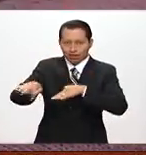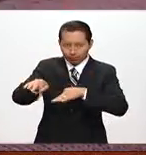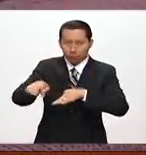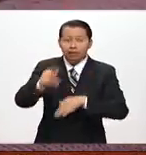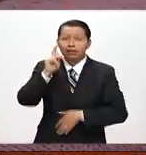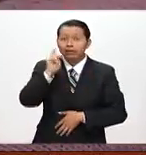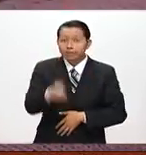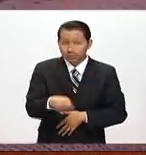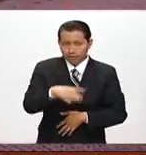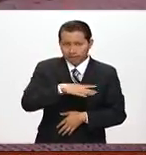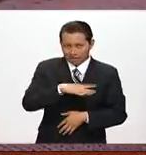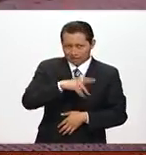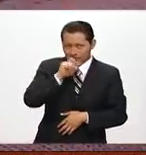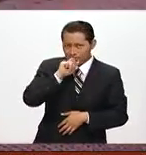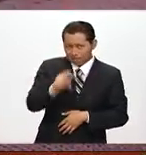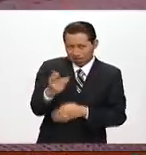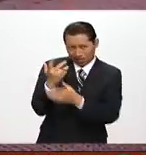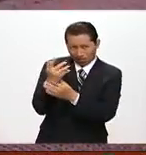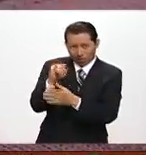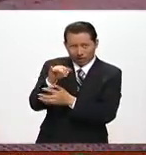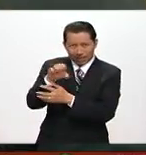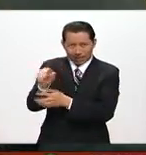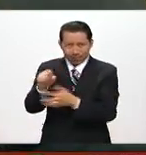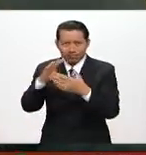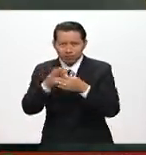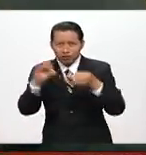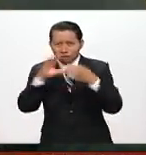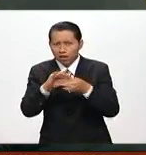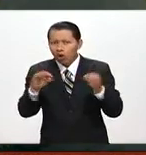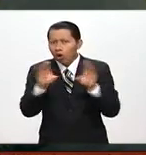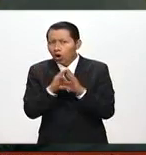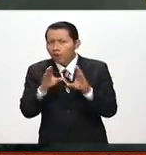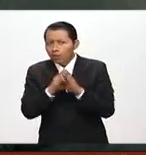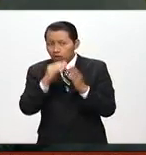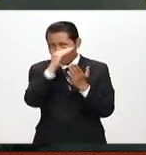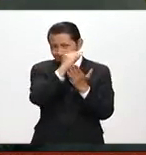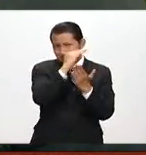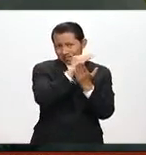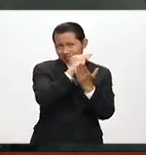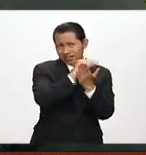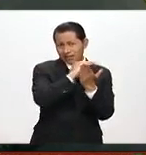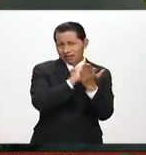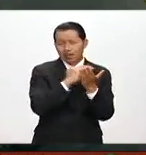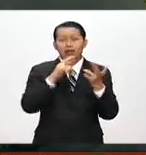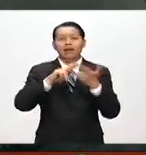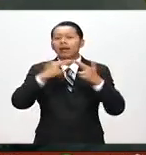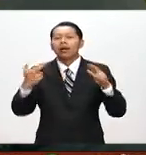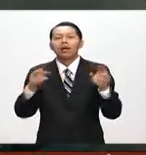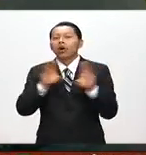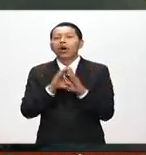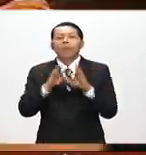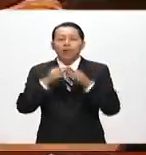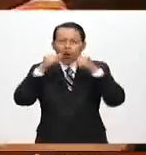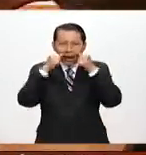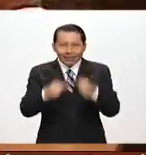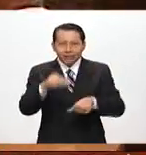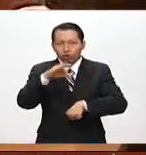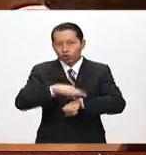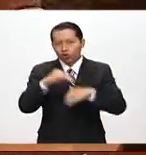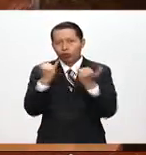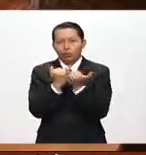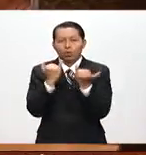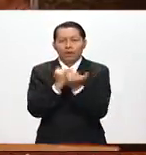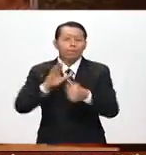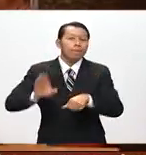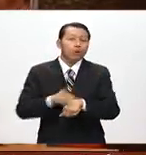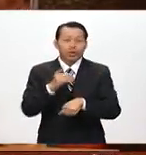De acuerdo con datos del mismo instituto, 7 de cada 10 quejas que se presentan están relacionadas con la atención médica, mientras